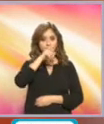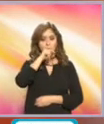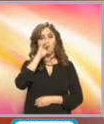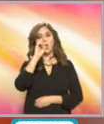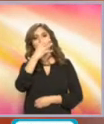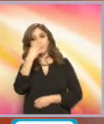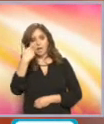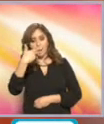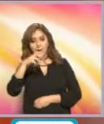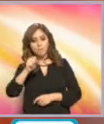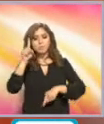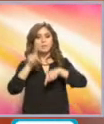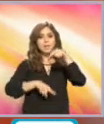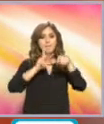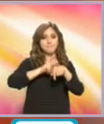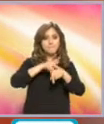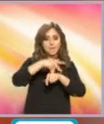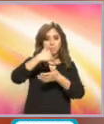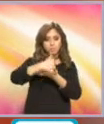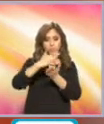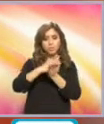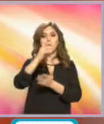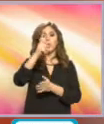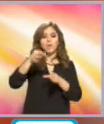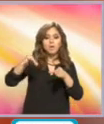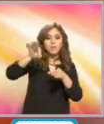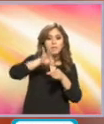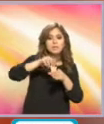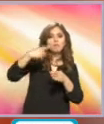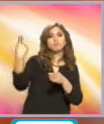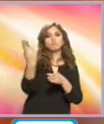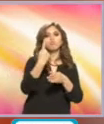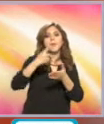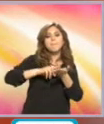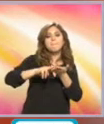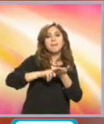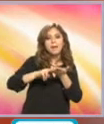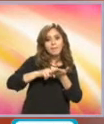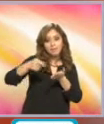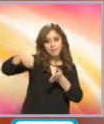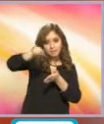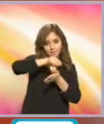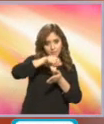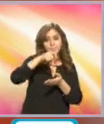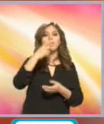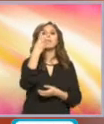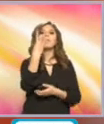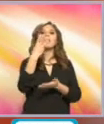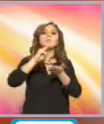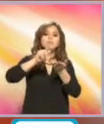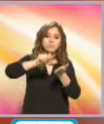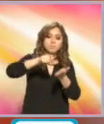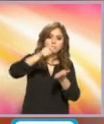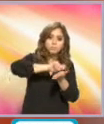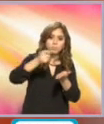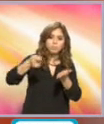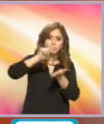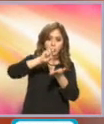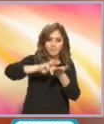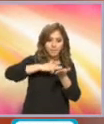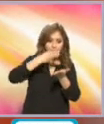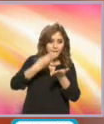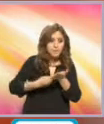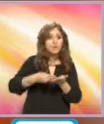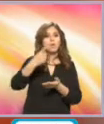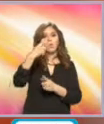gramos, sin piel y cortada en cuadritos. Una taza de salsa verde cocida, 3 cucharaditas de mantequilla, un cuarto de taza de crema baja